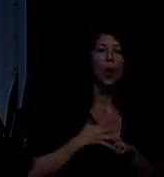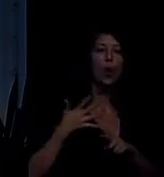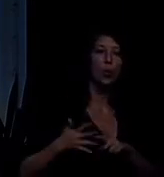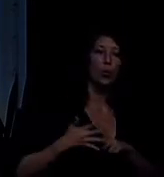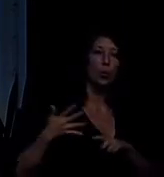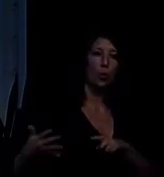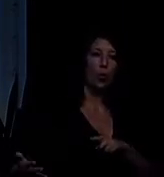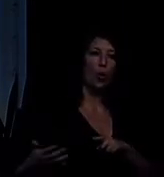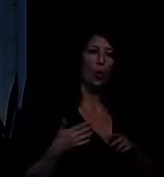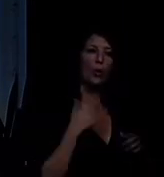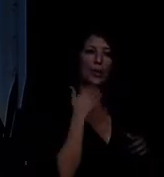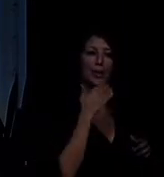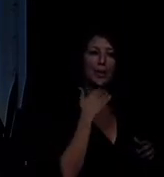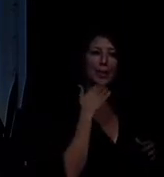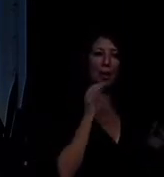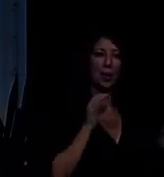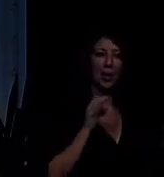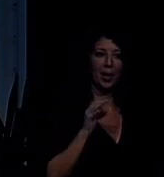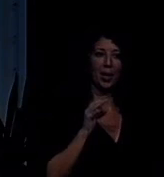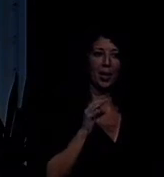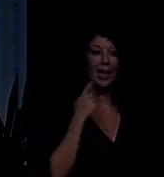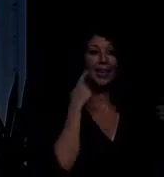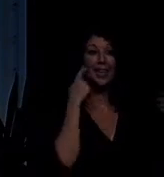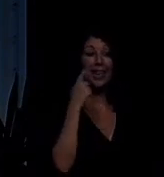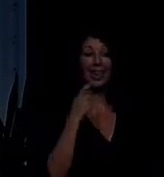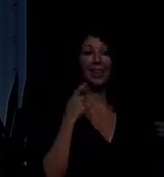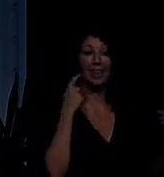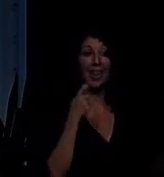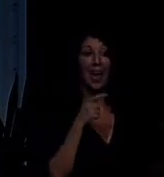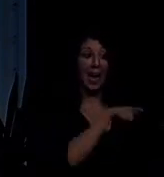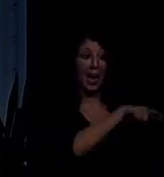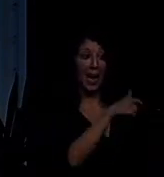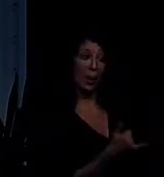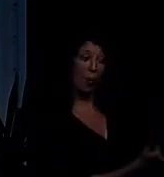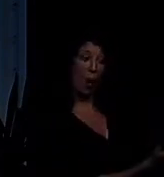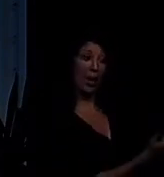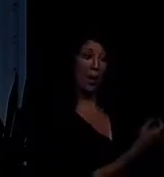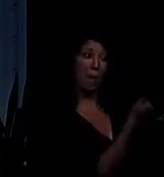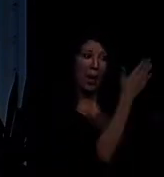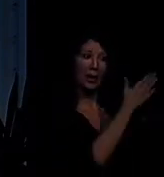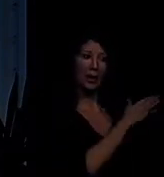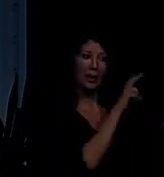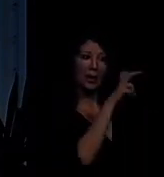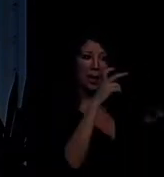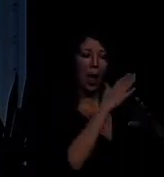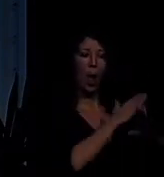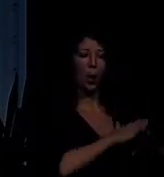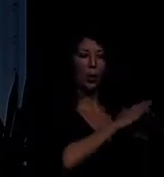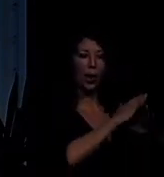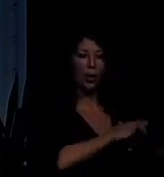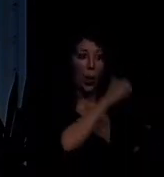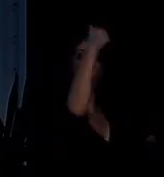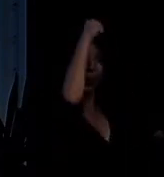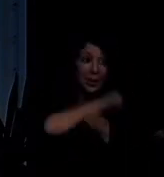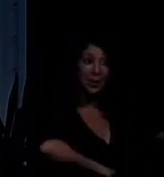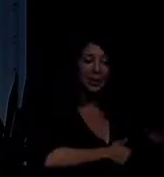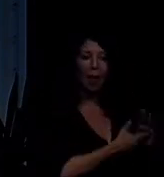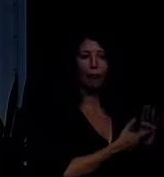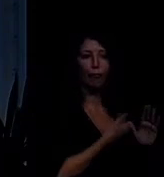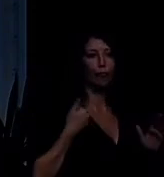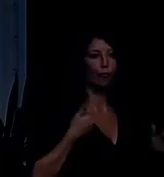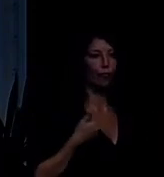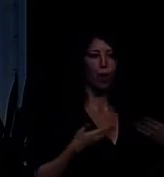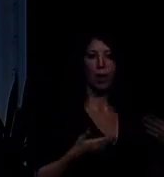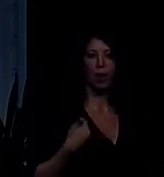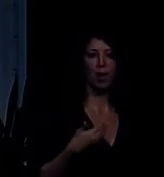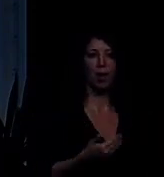hablaba al principio de saber, es una manera de sacar del lenguaje esa ocultación de la ideología machista que está dentro, ¿no? Había